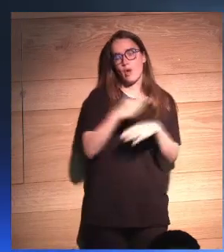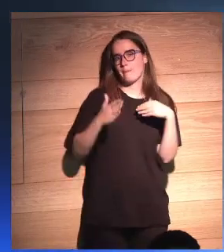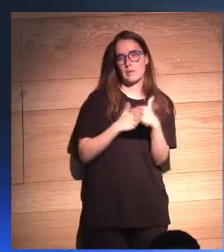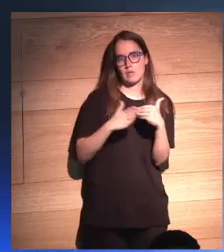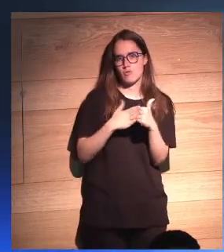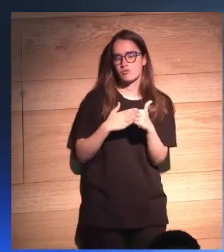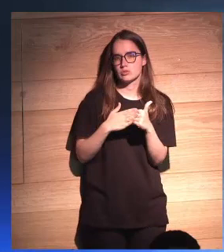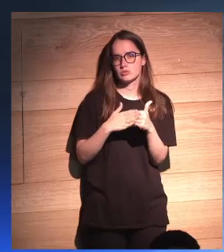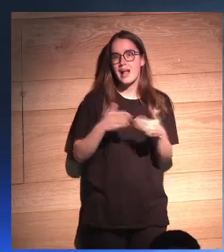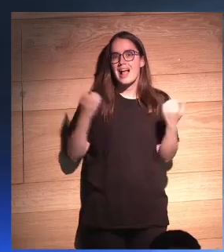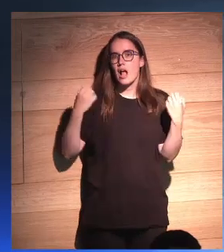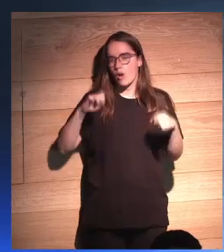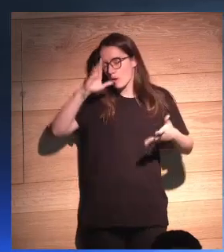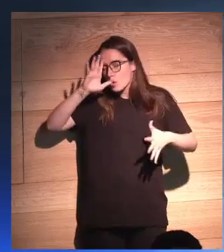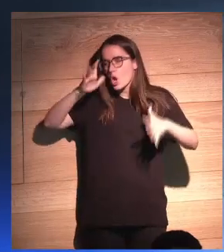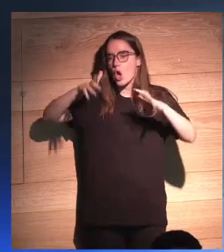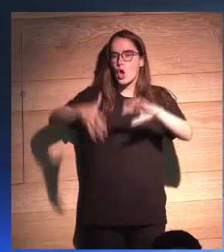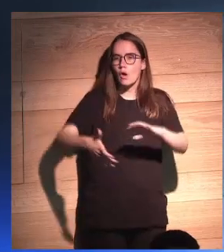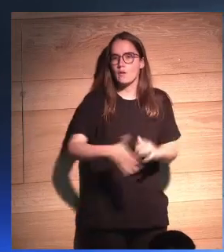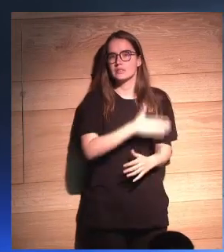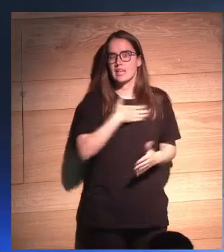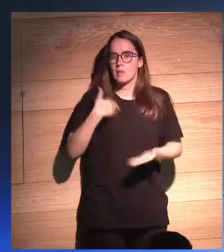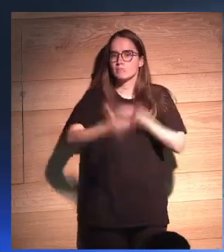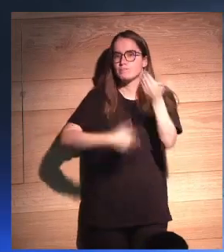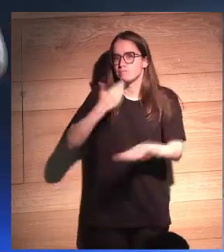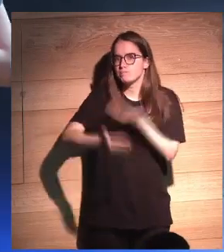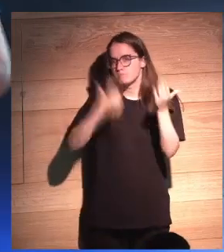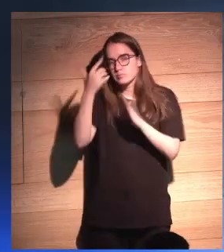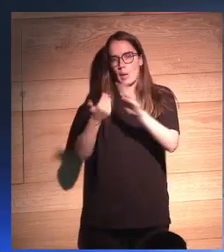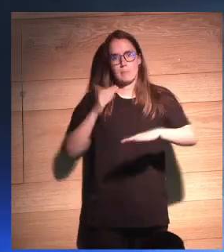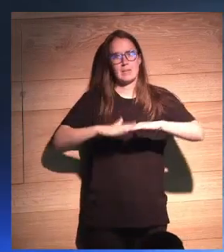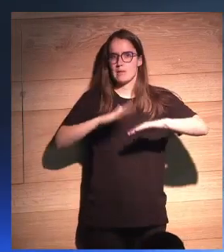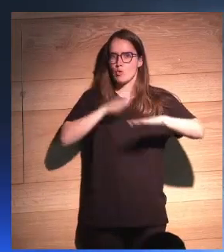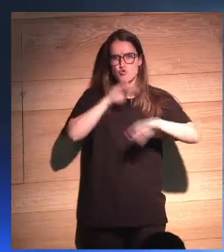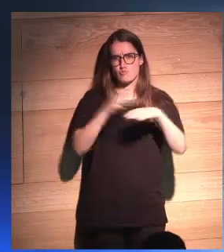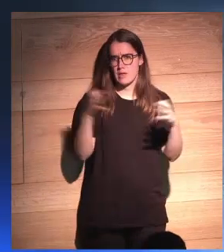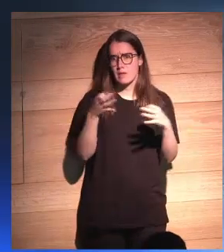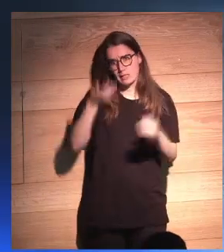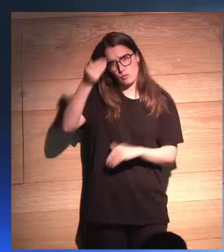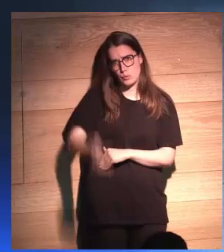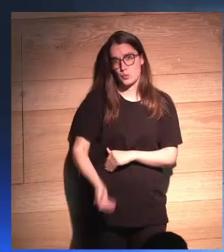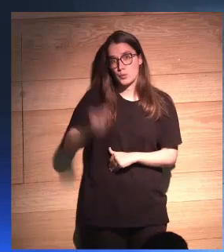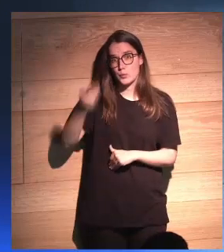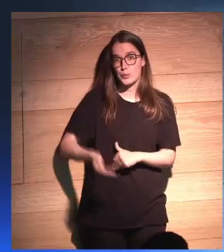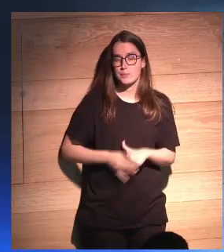mínimos que, aunque estemos muy locos y queramos tirar para adelante, hay mínimos que siempre hay que cumplir. Eso también es importante que lo sepamos.